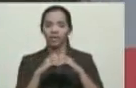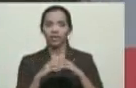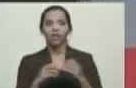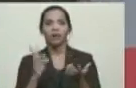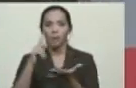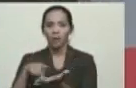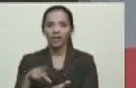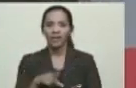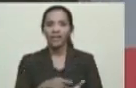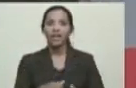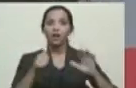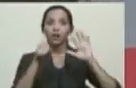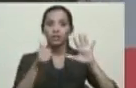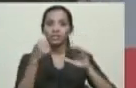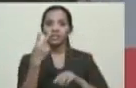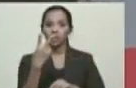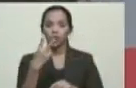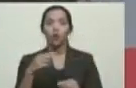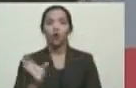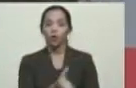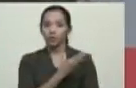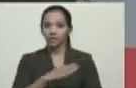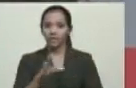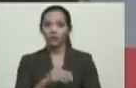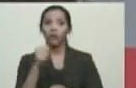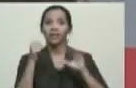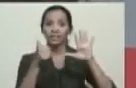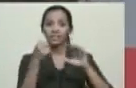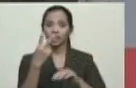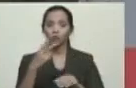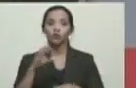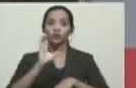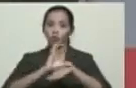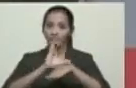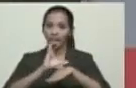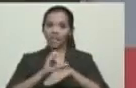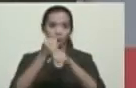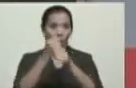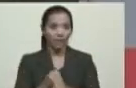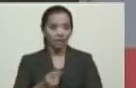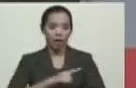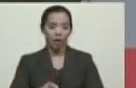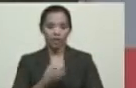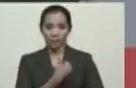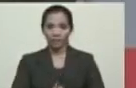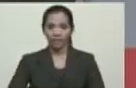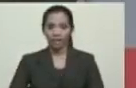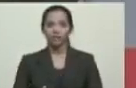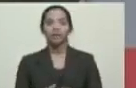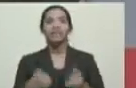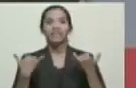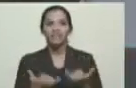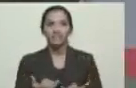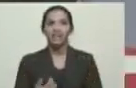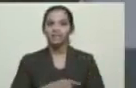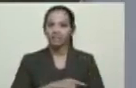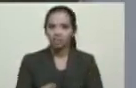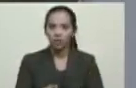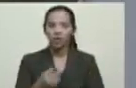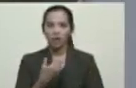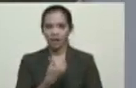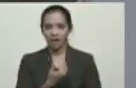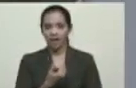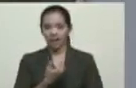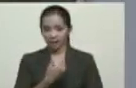los 62 conciertos en 62 ciudades. Estamos esperando simplemente la orden del presidente. Ya se dio la orden, lo que estamos es haciendo